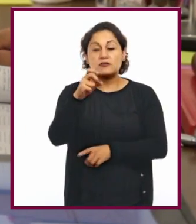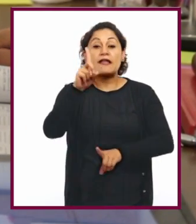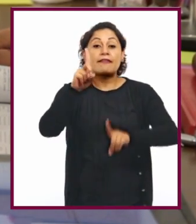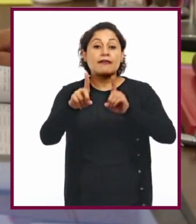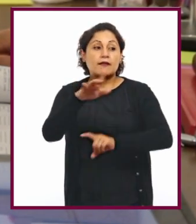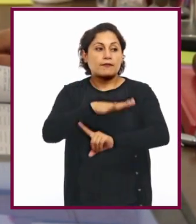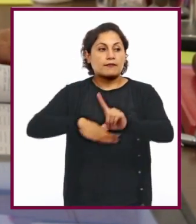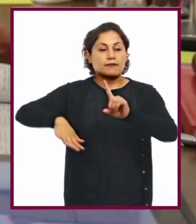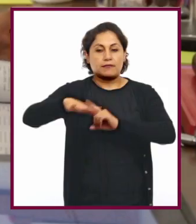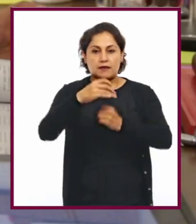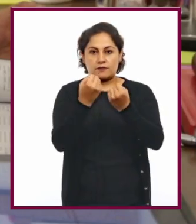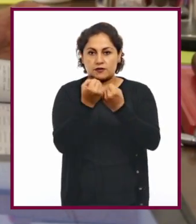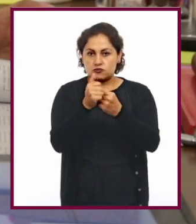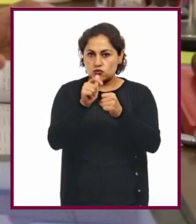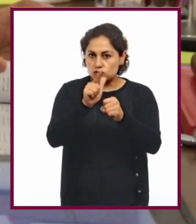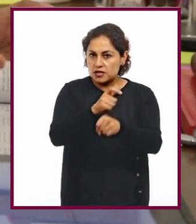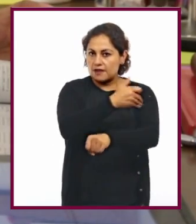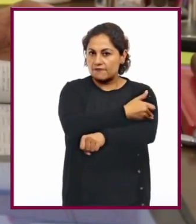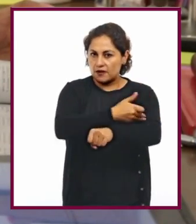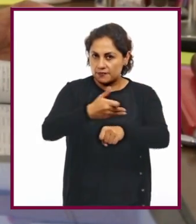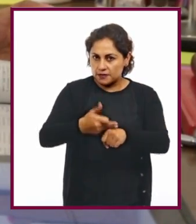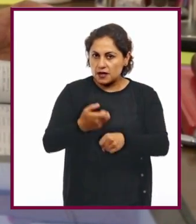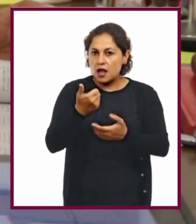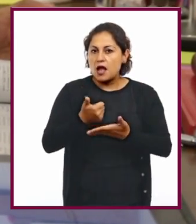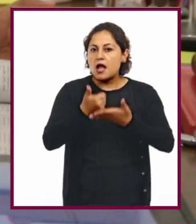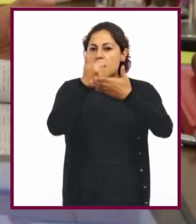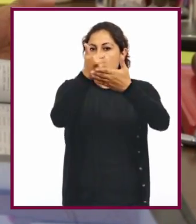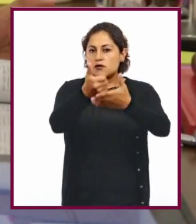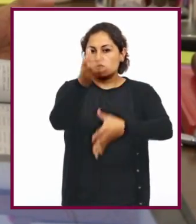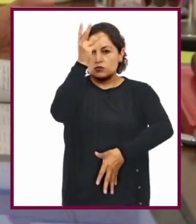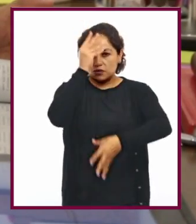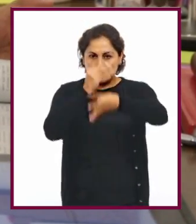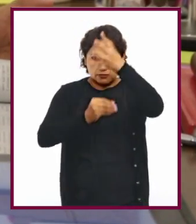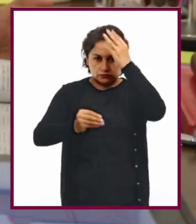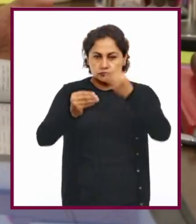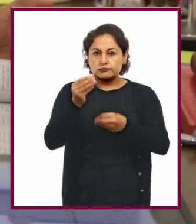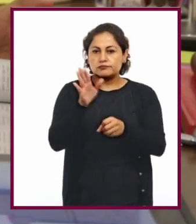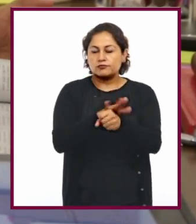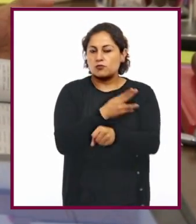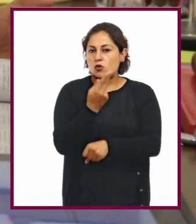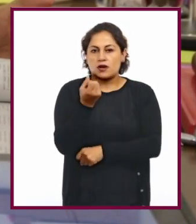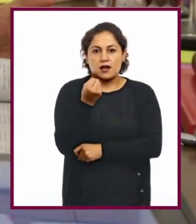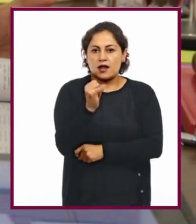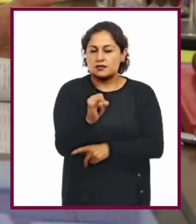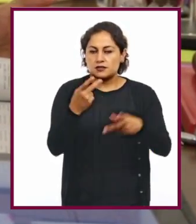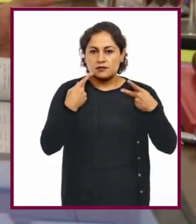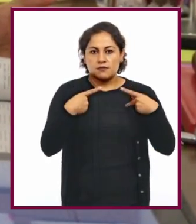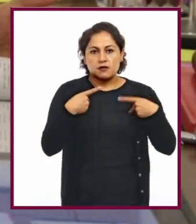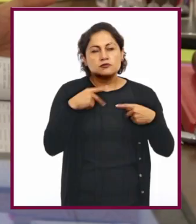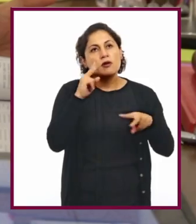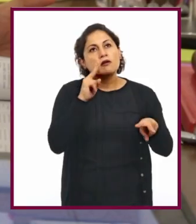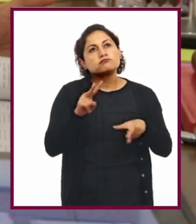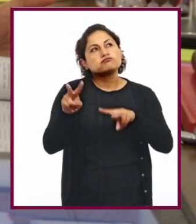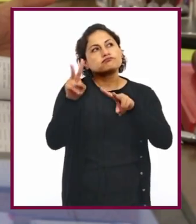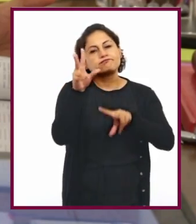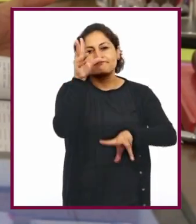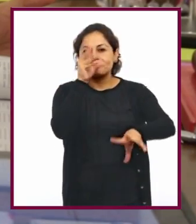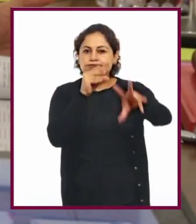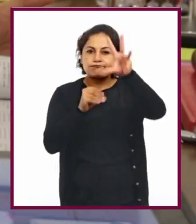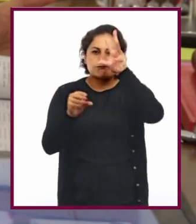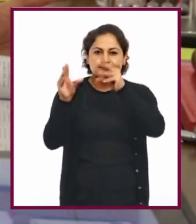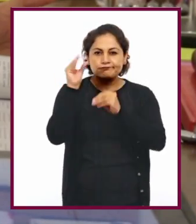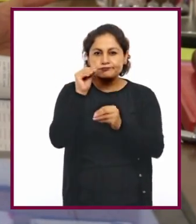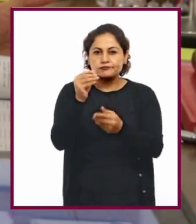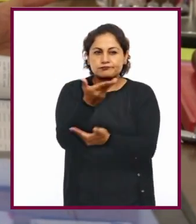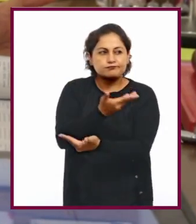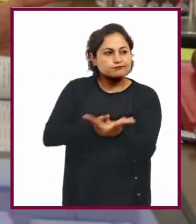El contexto social, familiar y cultural es importante porque es formativo, porque es la fuente de donde las personas aprendemos a vivir